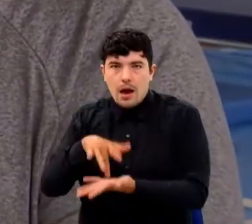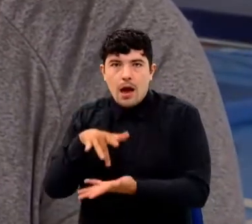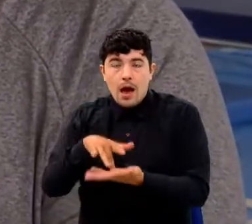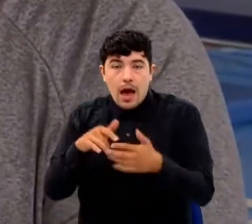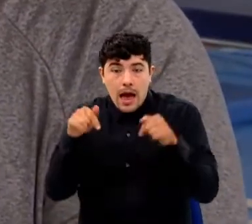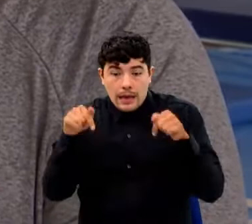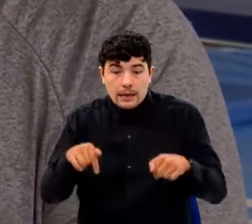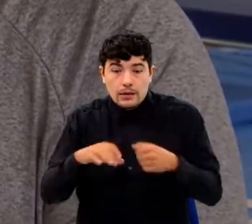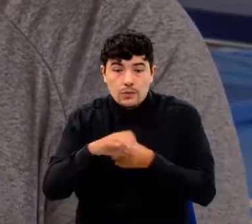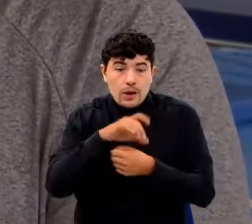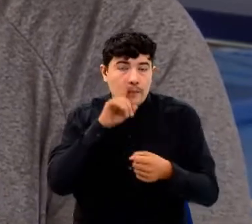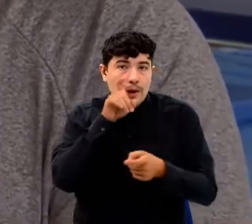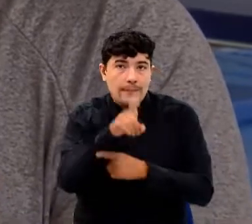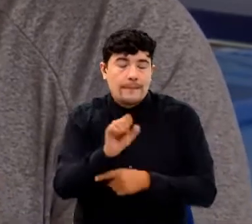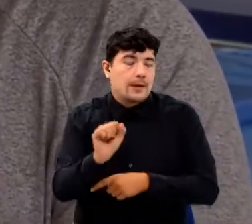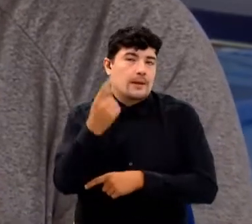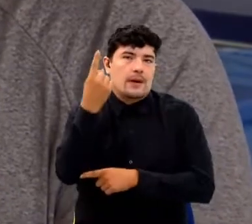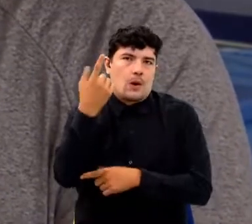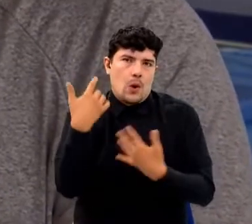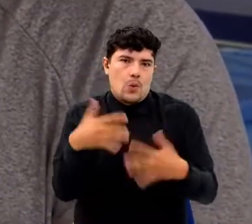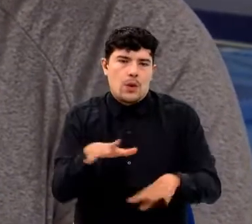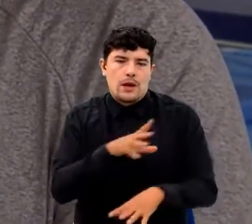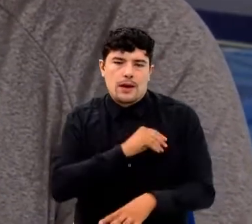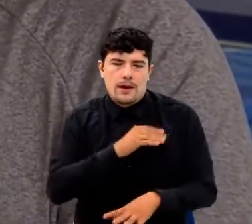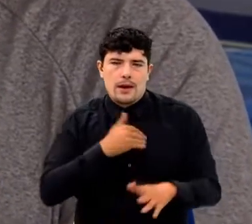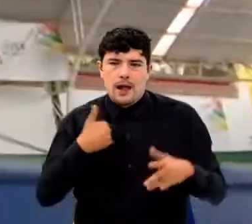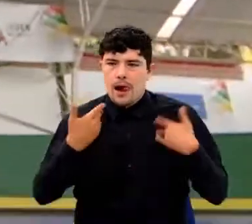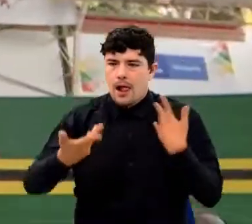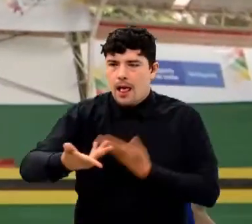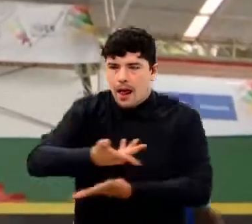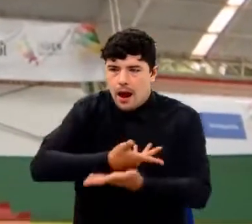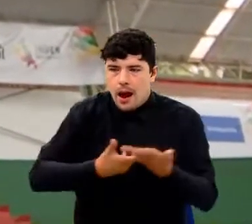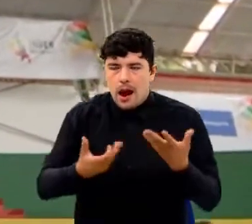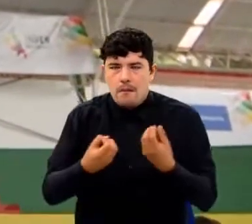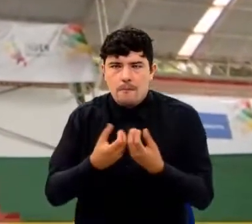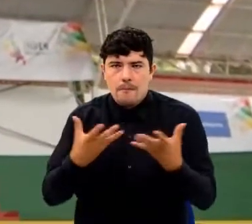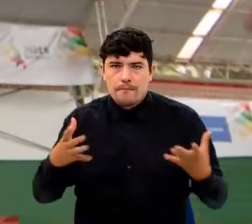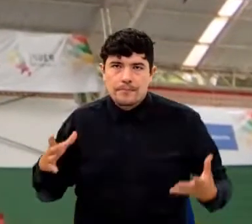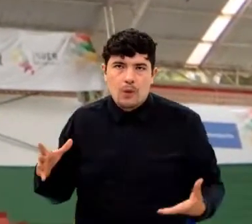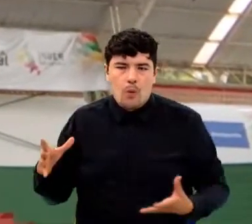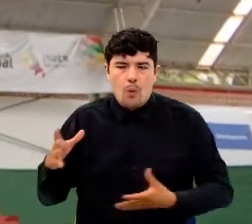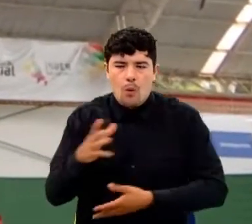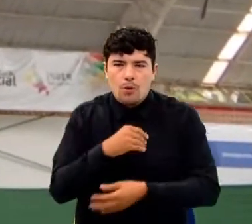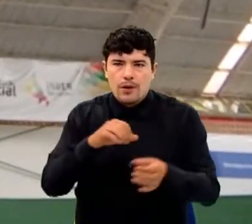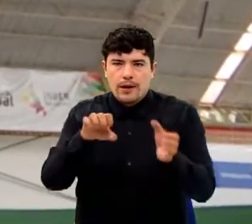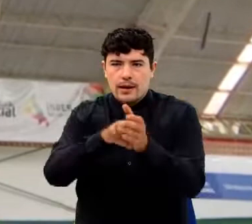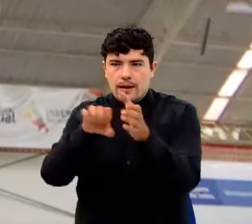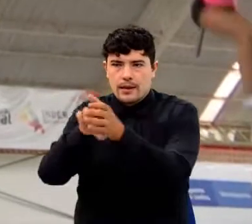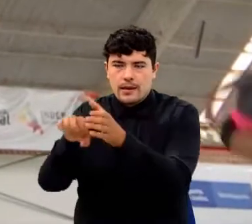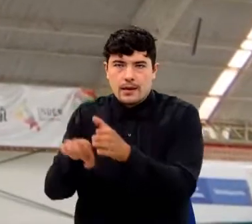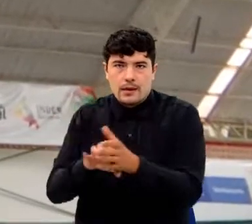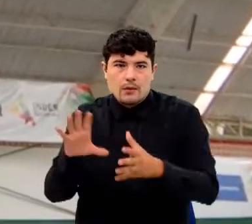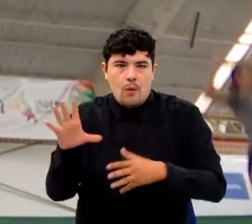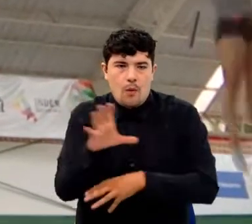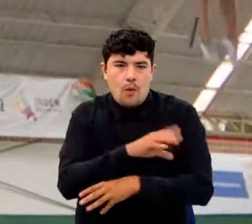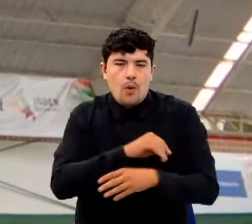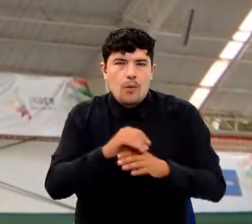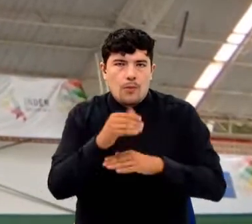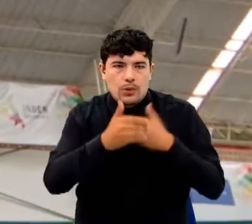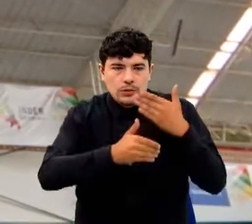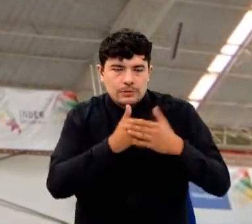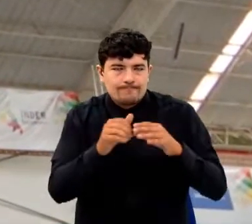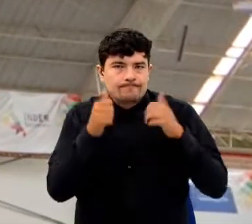Estamos acá muy, muy satisfechos, muy felices con toda la estructura y esperamos que sea